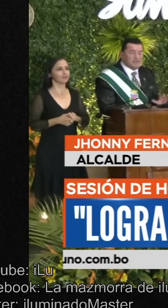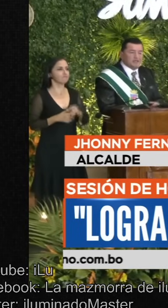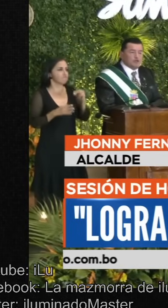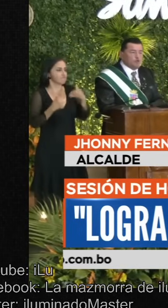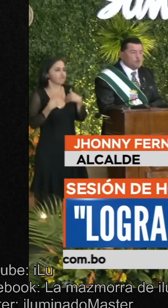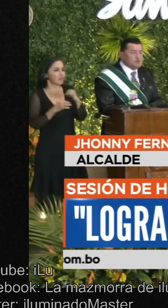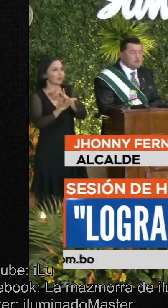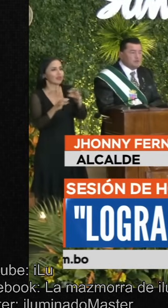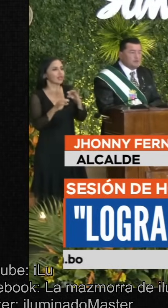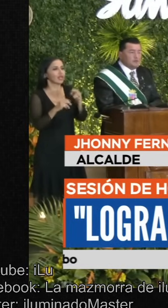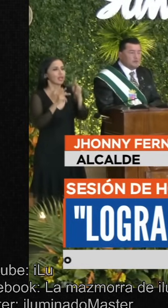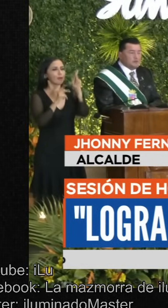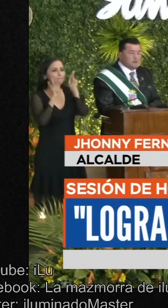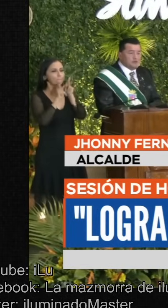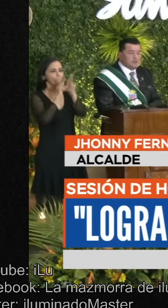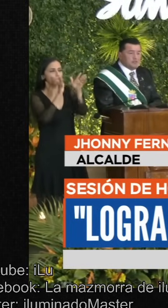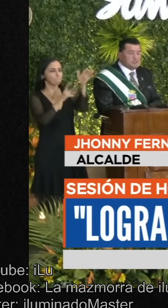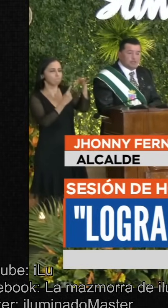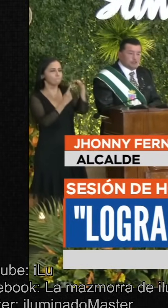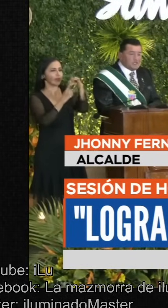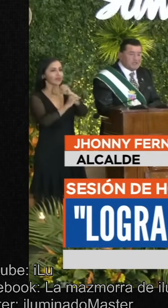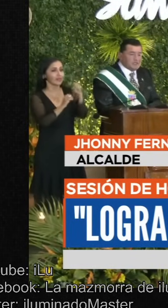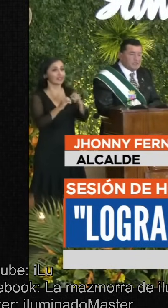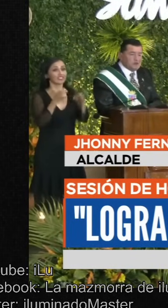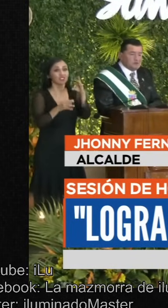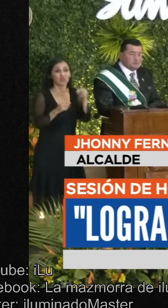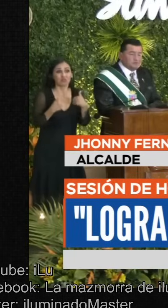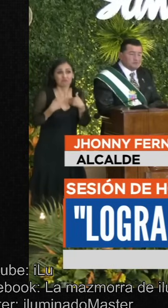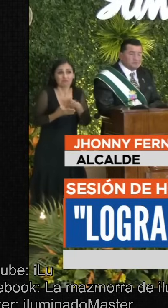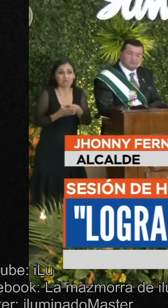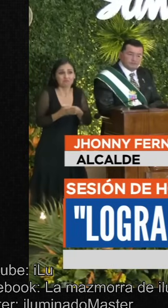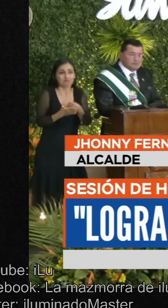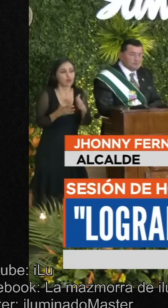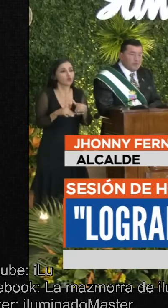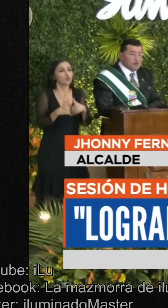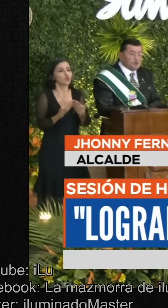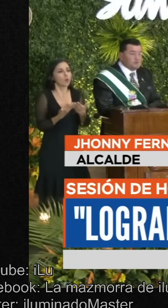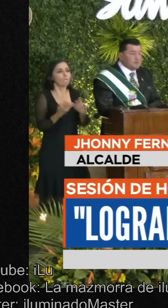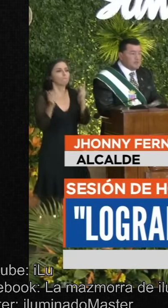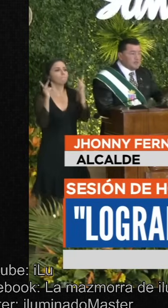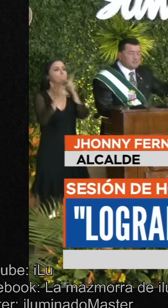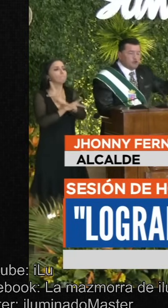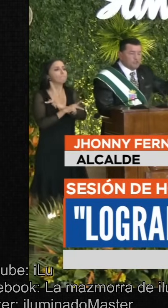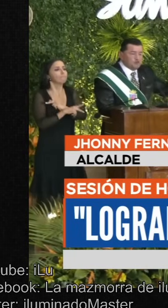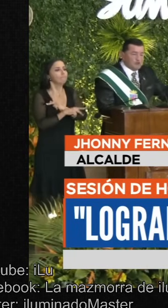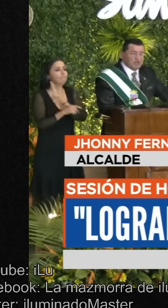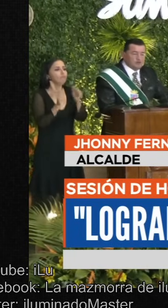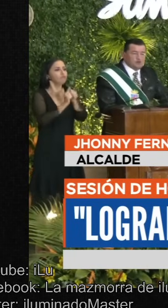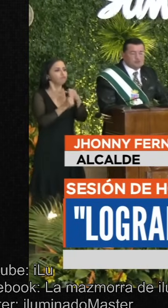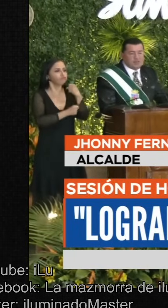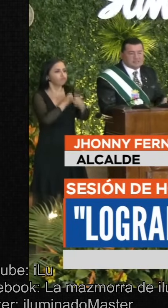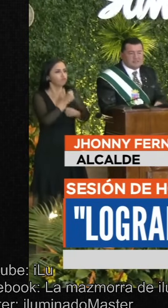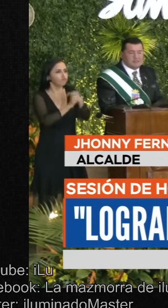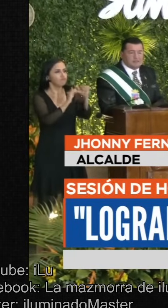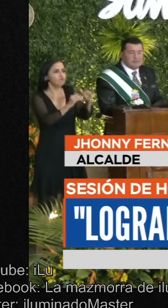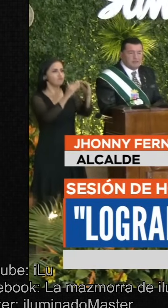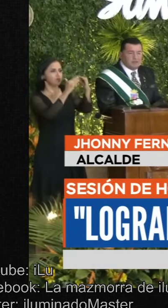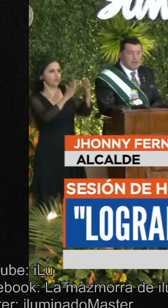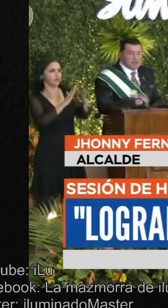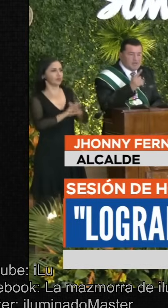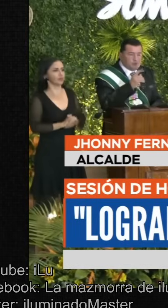no la tenían en lo público. Y si no tenían dinero, peor, quedarse con el sufrimiento en su